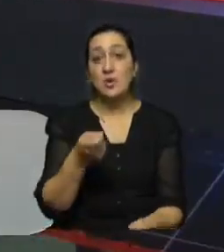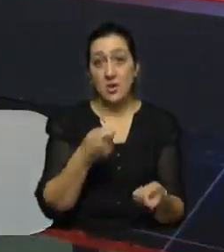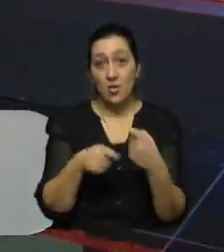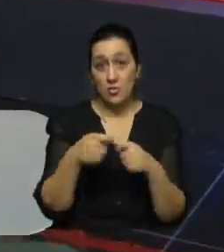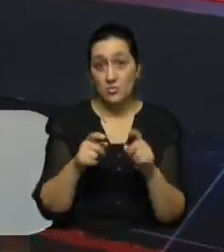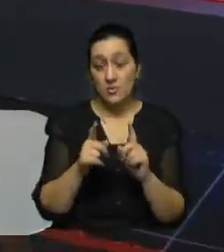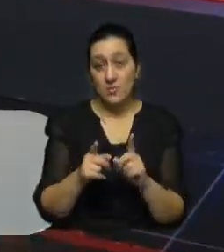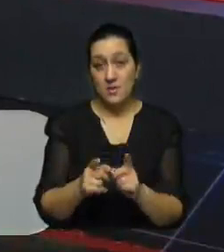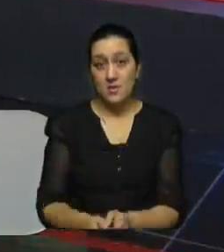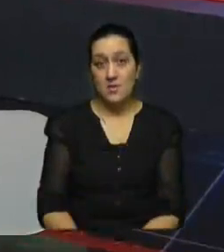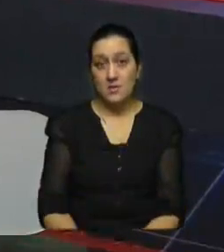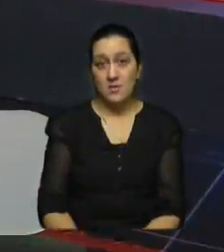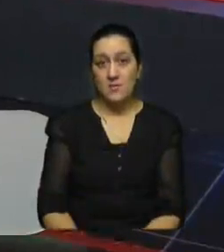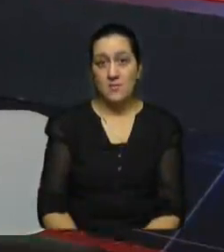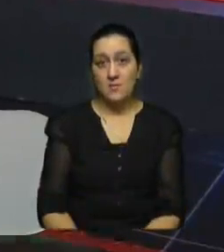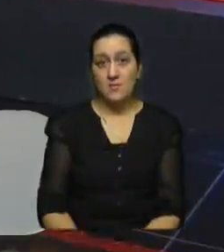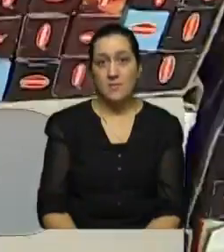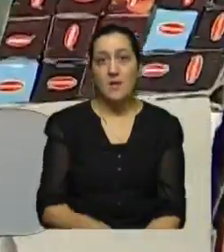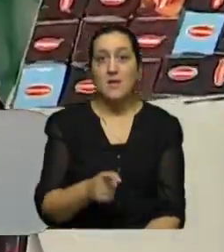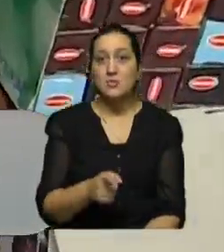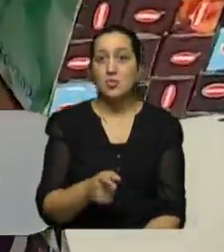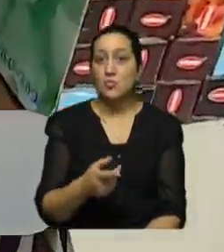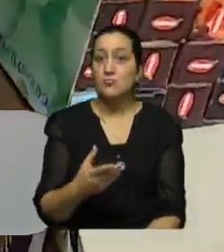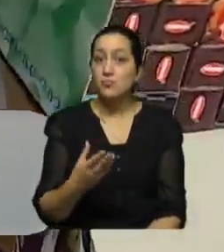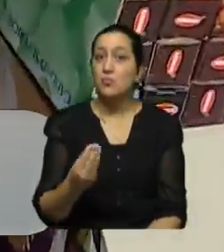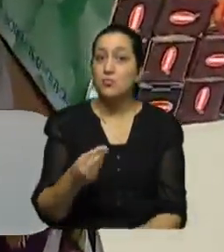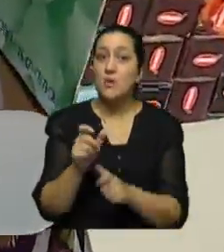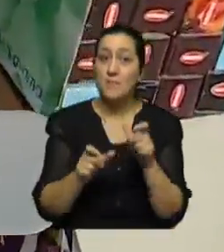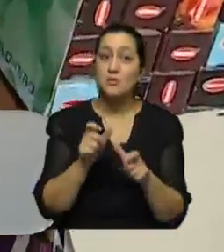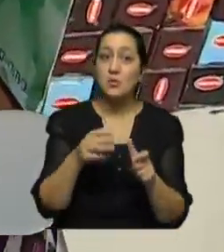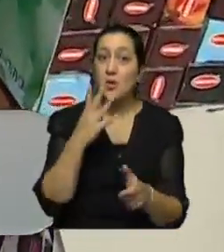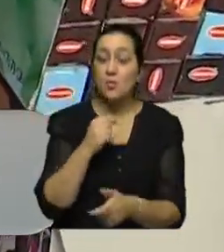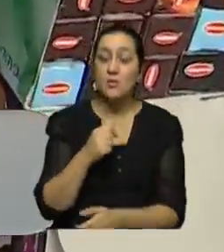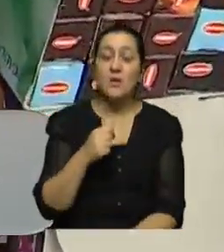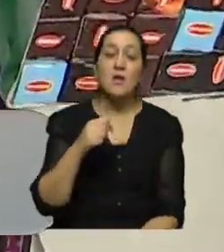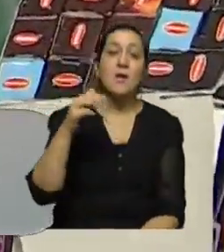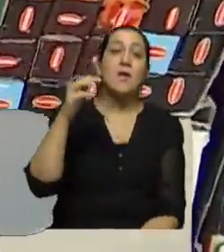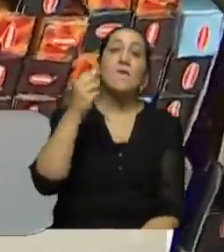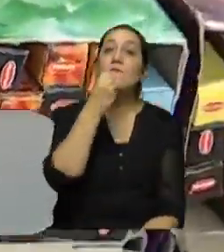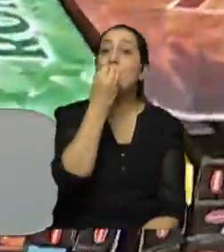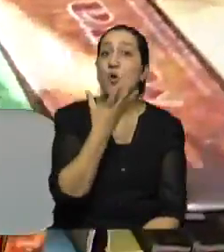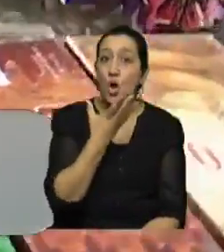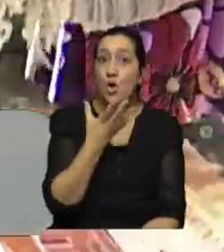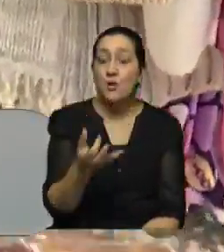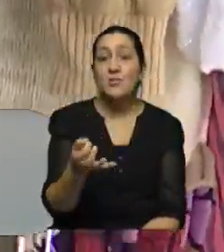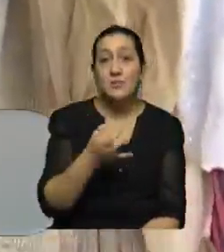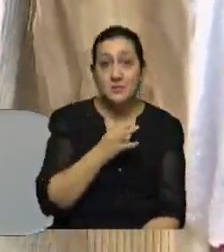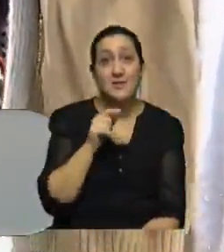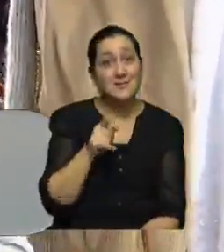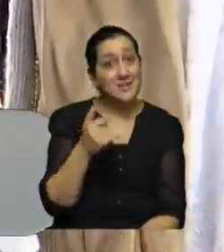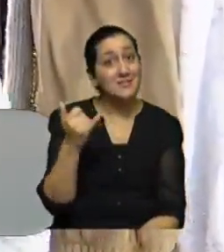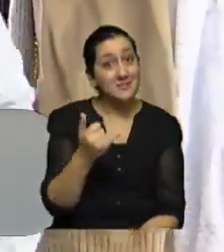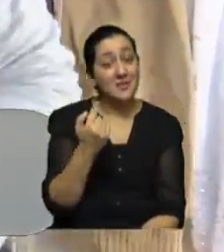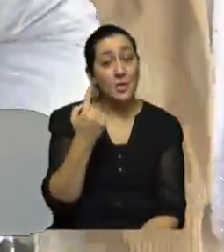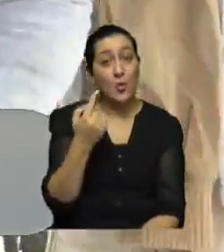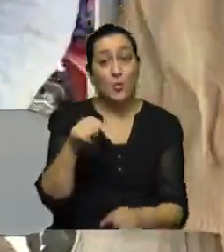¿no? Esto es el ojo turco, esto se está usando mucho. Flor Infante, una de las conductoras del programa, me dicen que tienen una